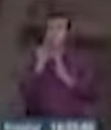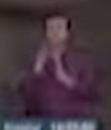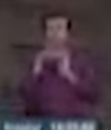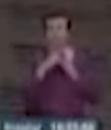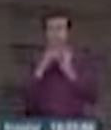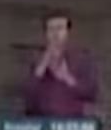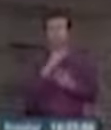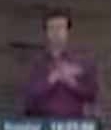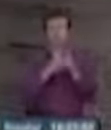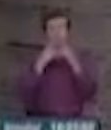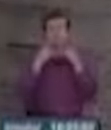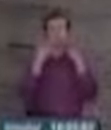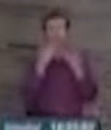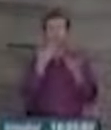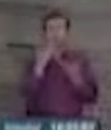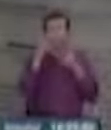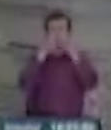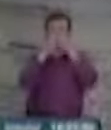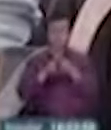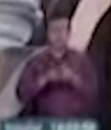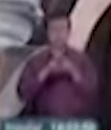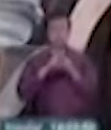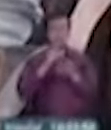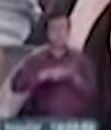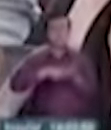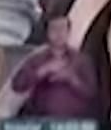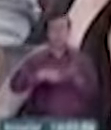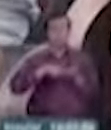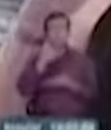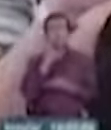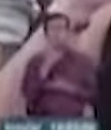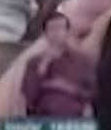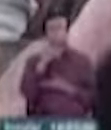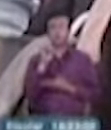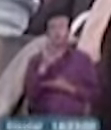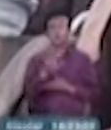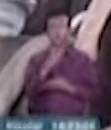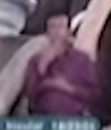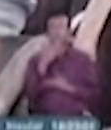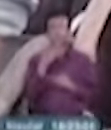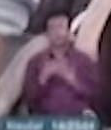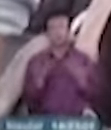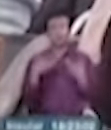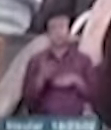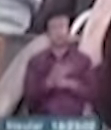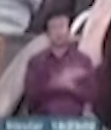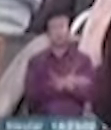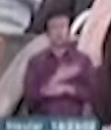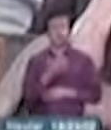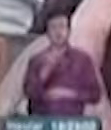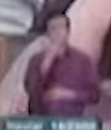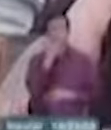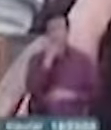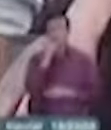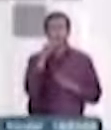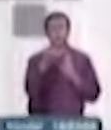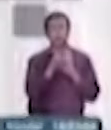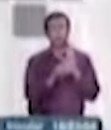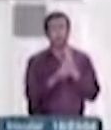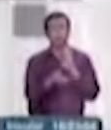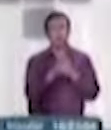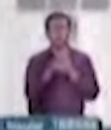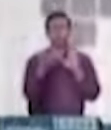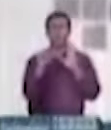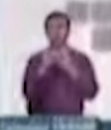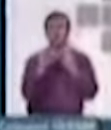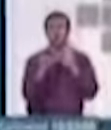pasado, decidió realizar una revisión del contrato y la misma detectó que Daniel Inostroza se le habría infringido la norma pertinente. El